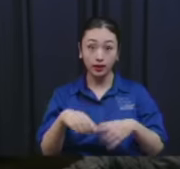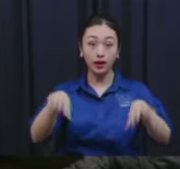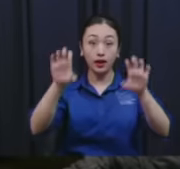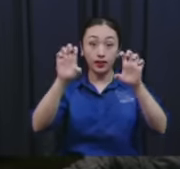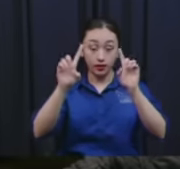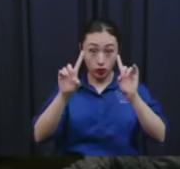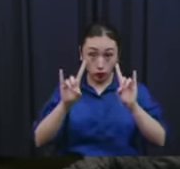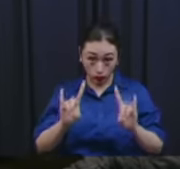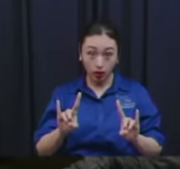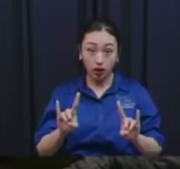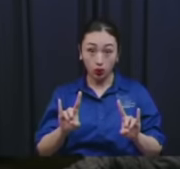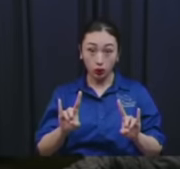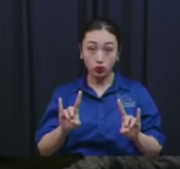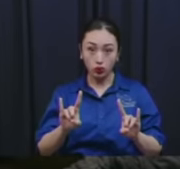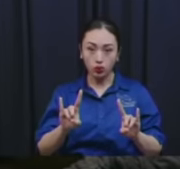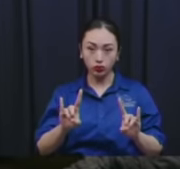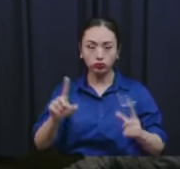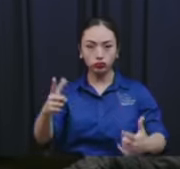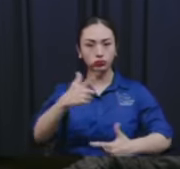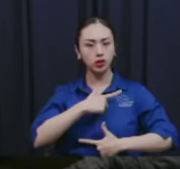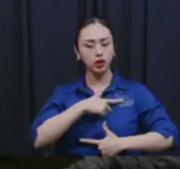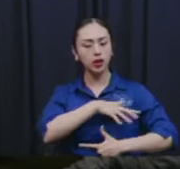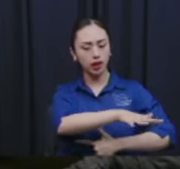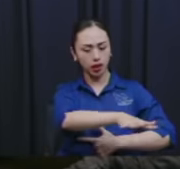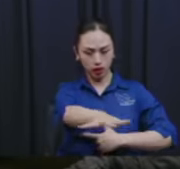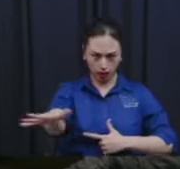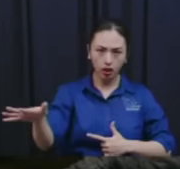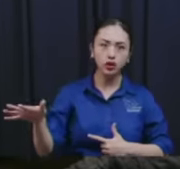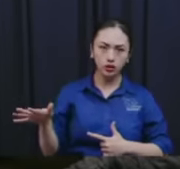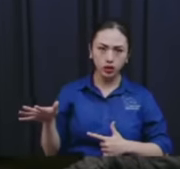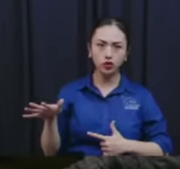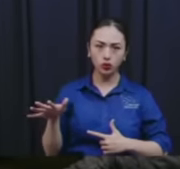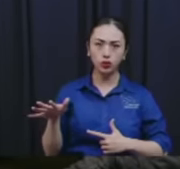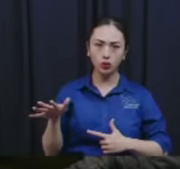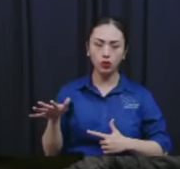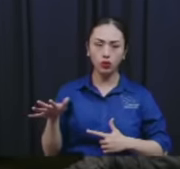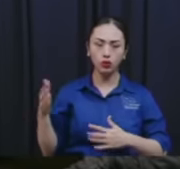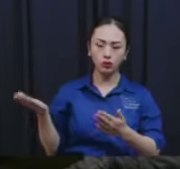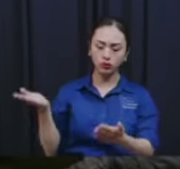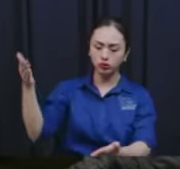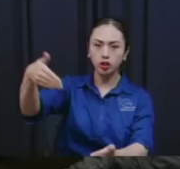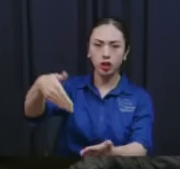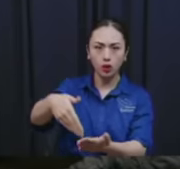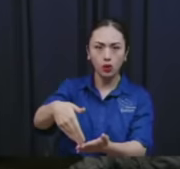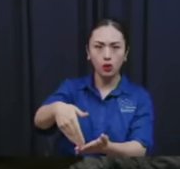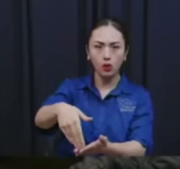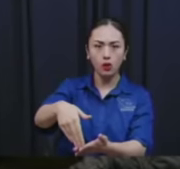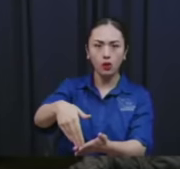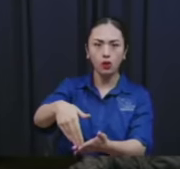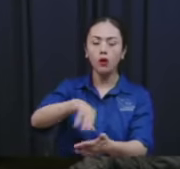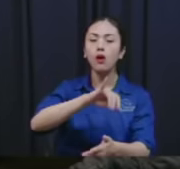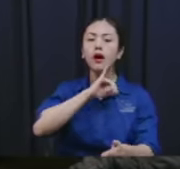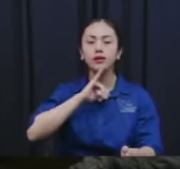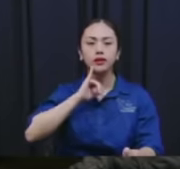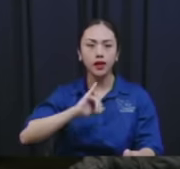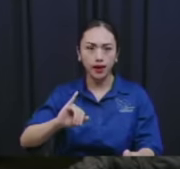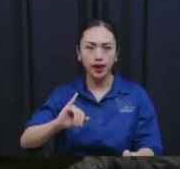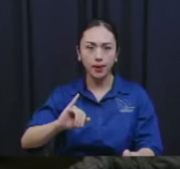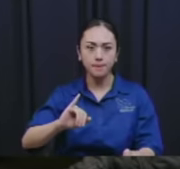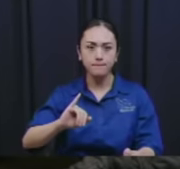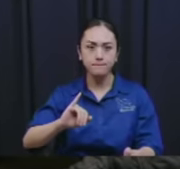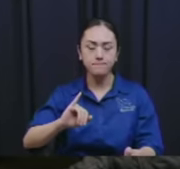grande de todo el mundo a las costas en de Israel en el Mediterráneo sino que en el Golfo pers